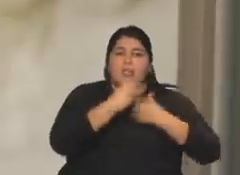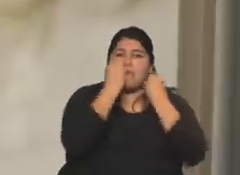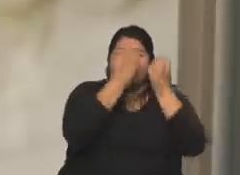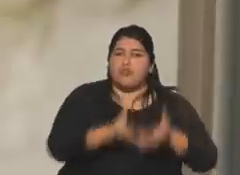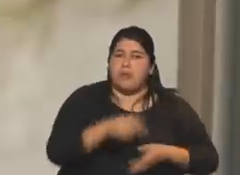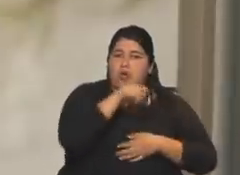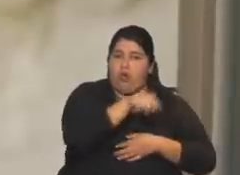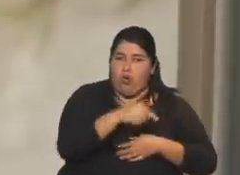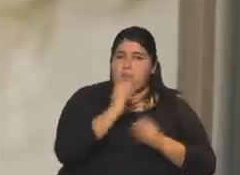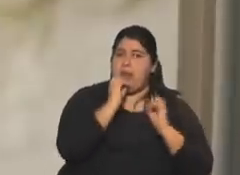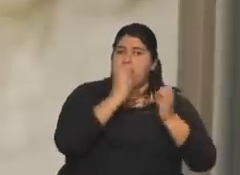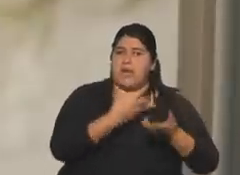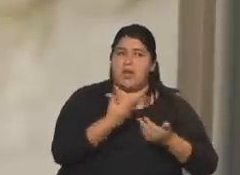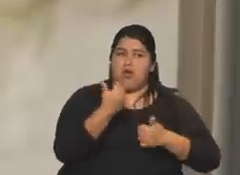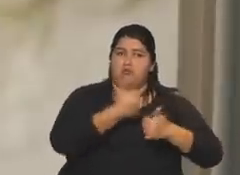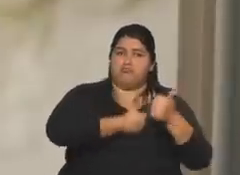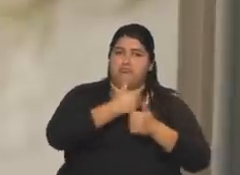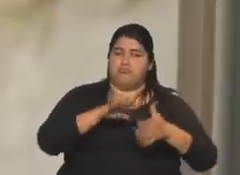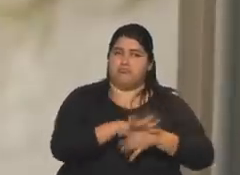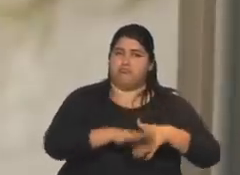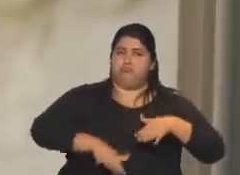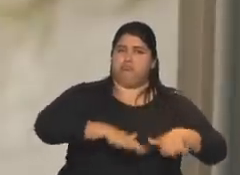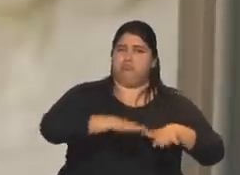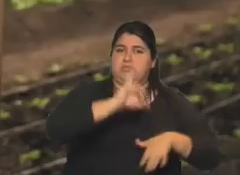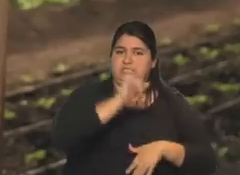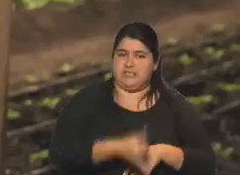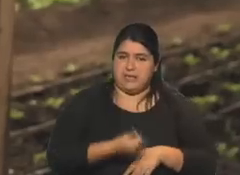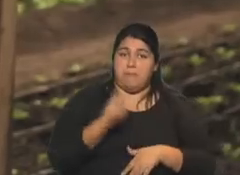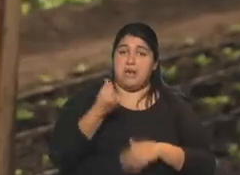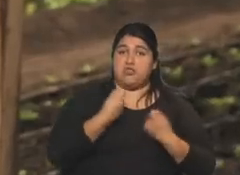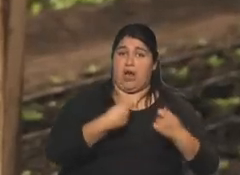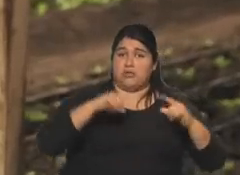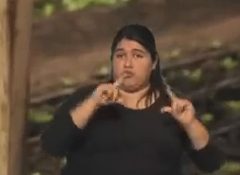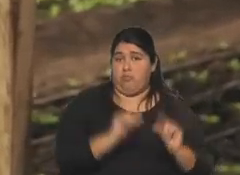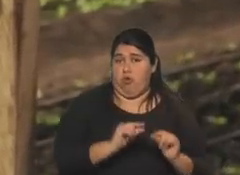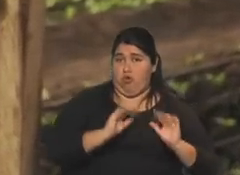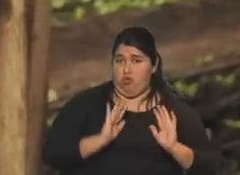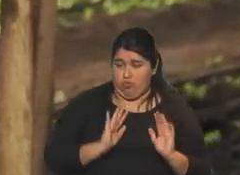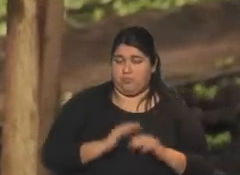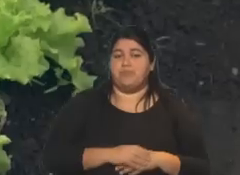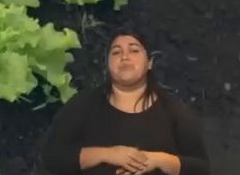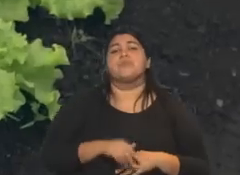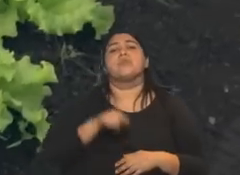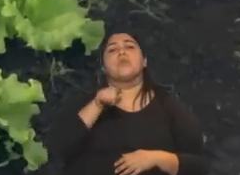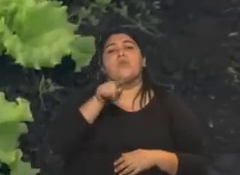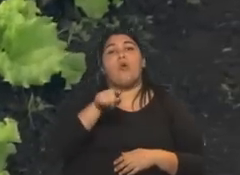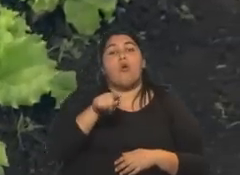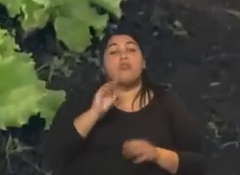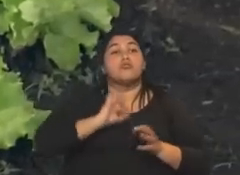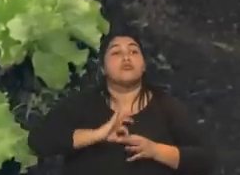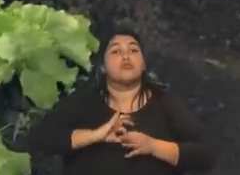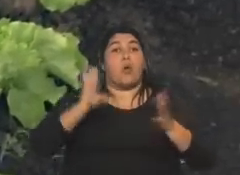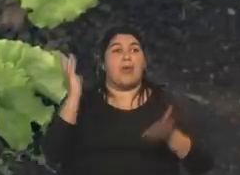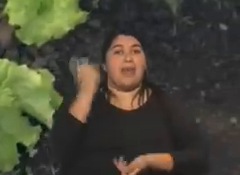para tener el mejor rinde con el menor costo. A partir de que vos tenés soberanía